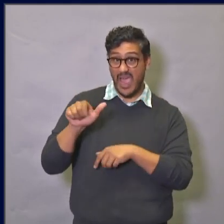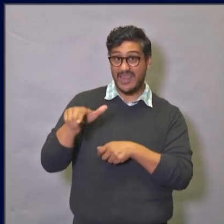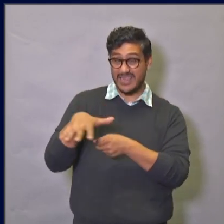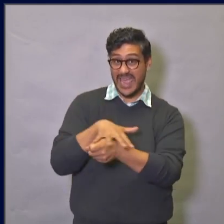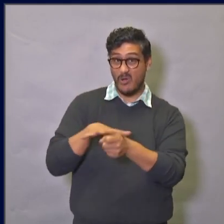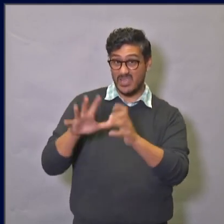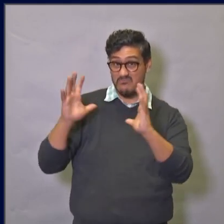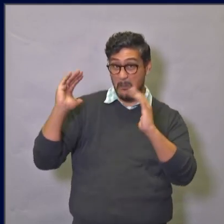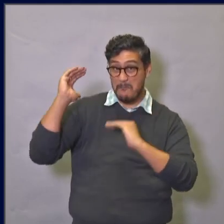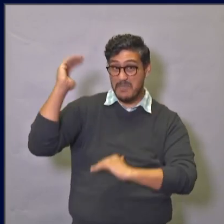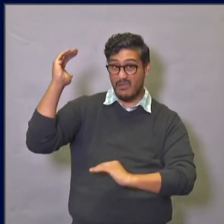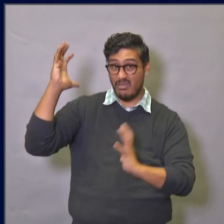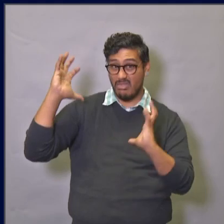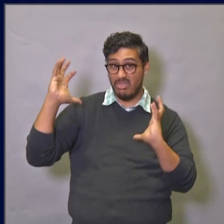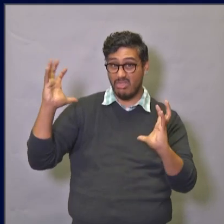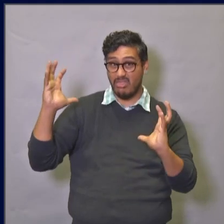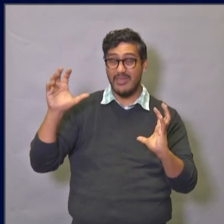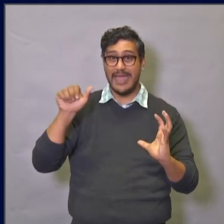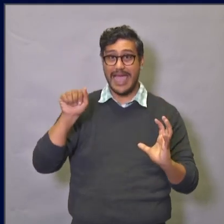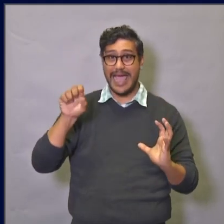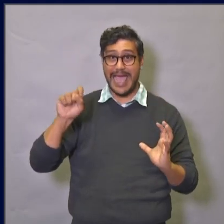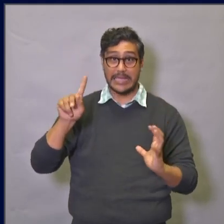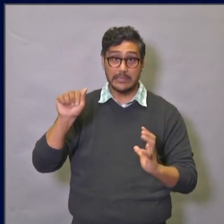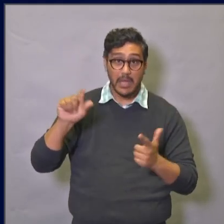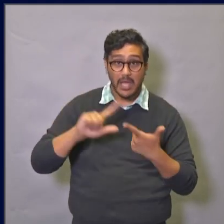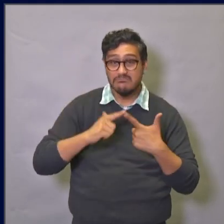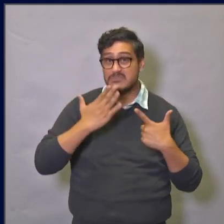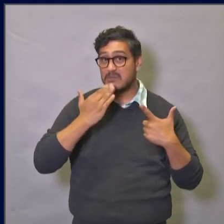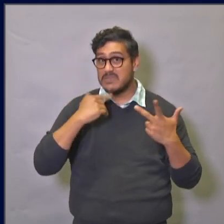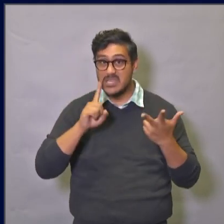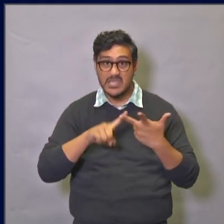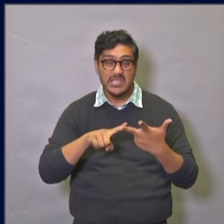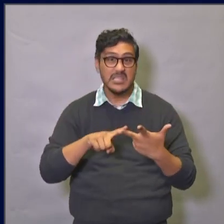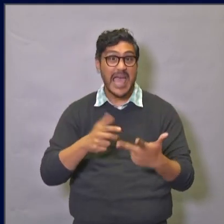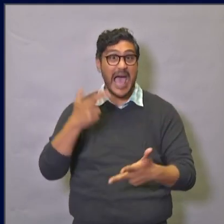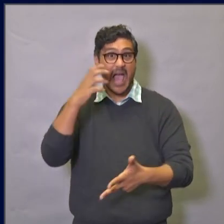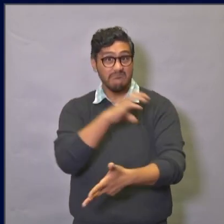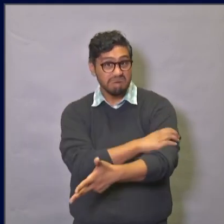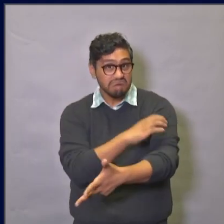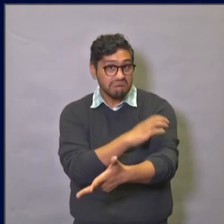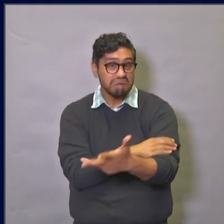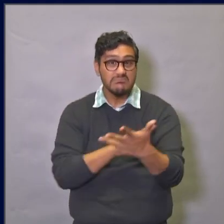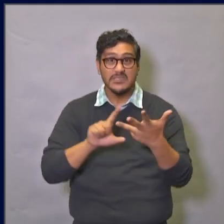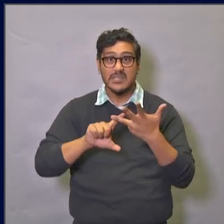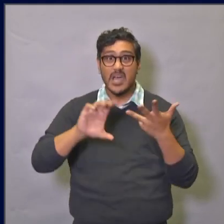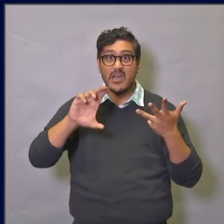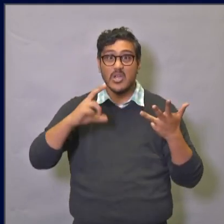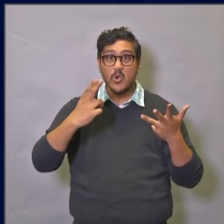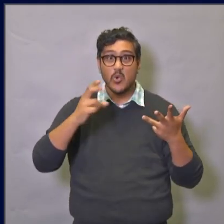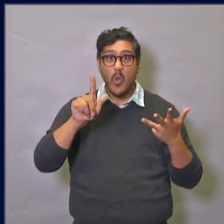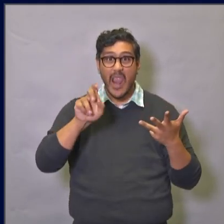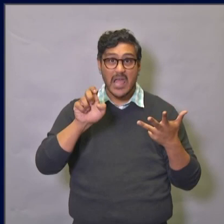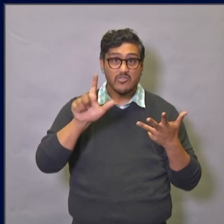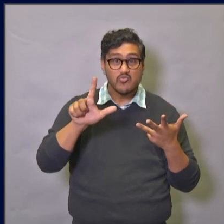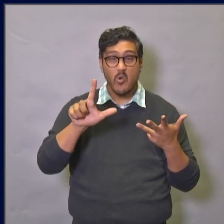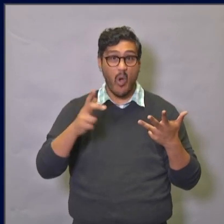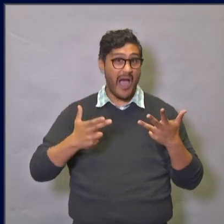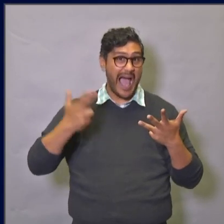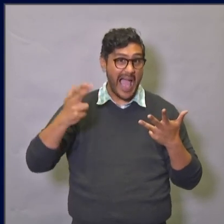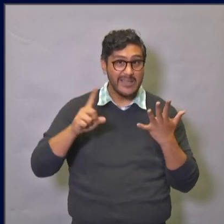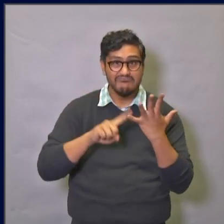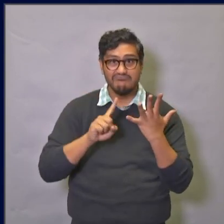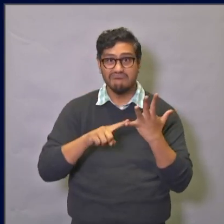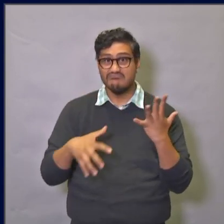Los Ángeles que sufren de asma, diabetes, alta presión, colesterol alto, y obesidad o